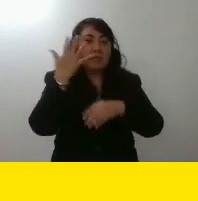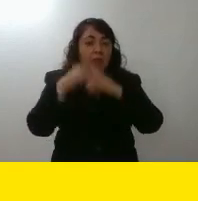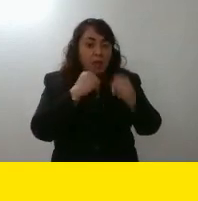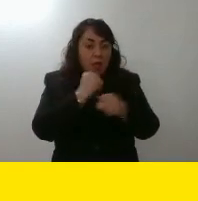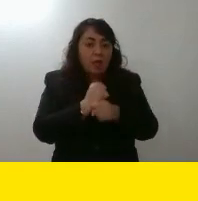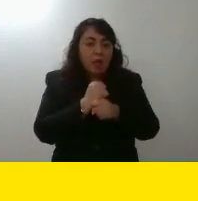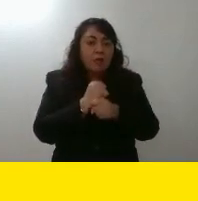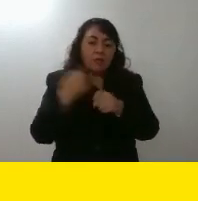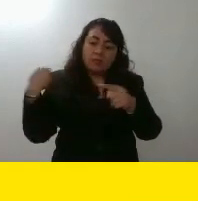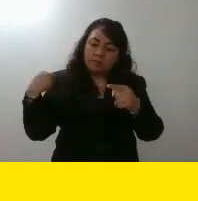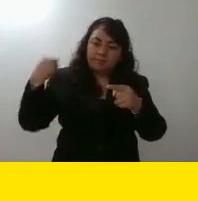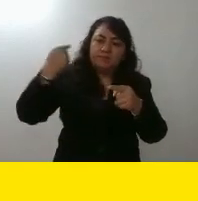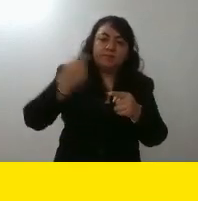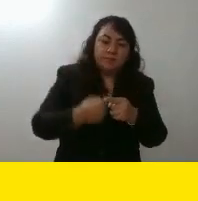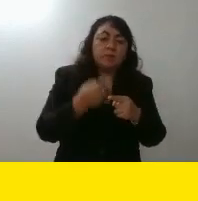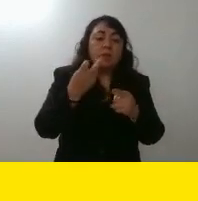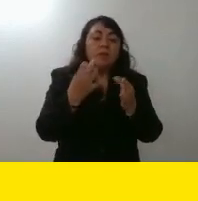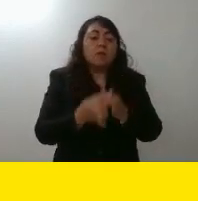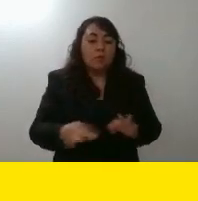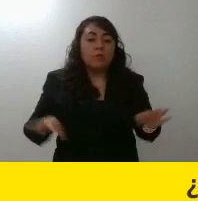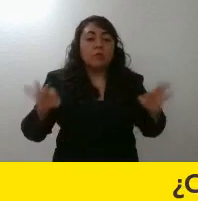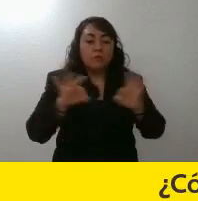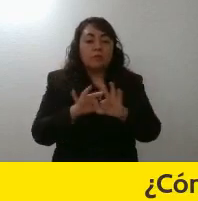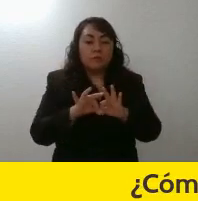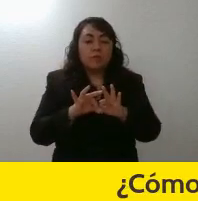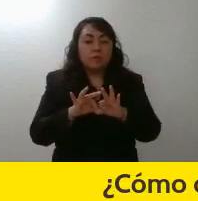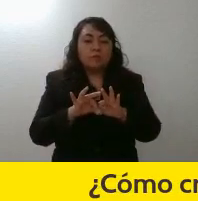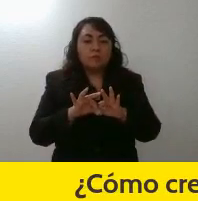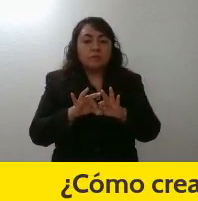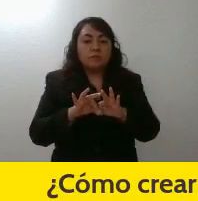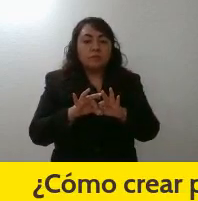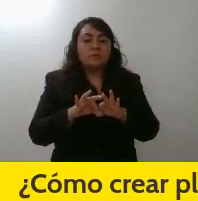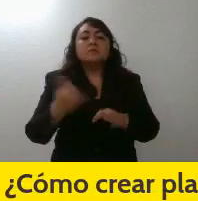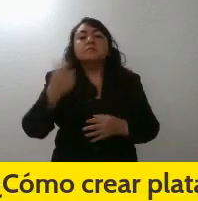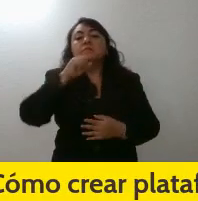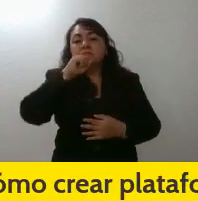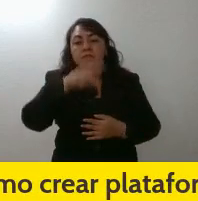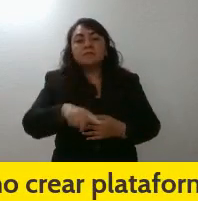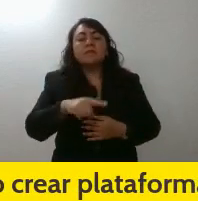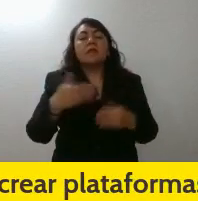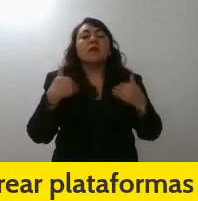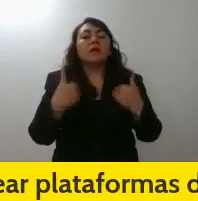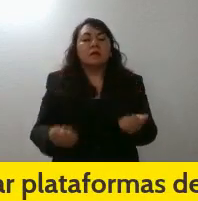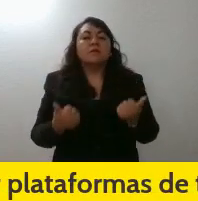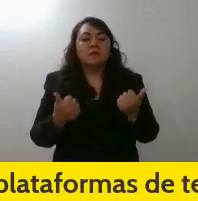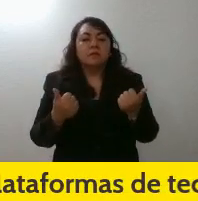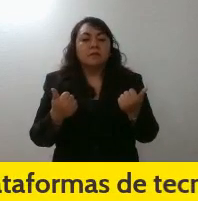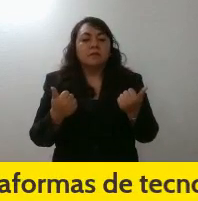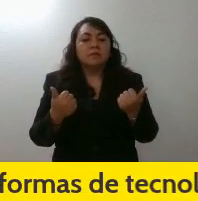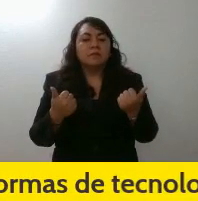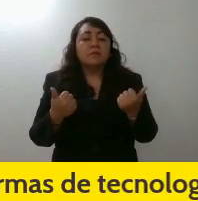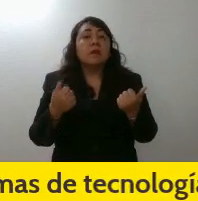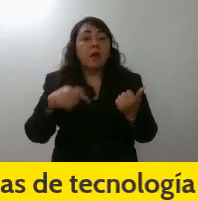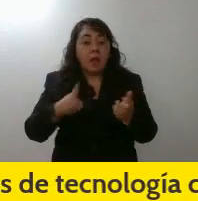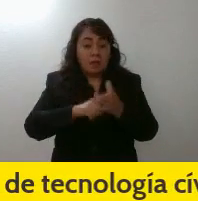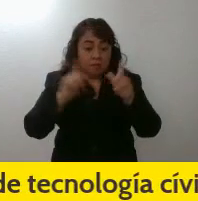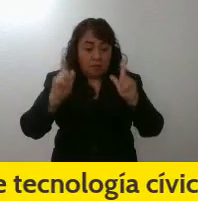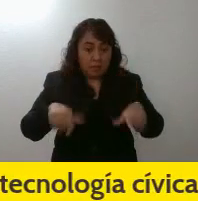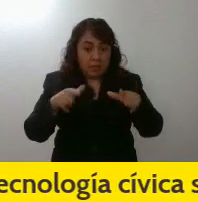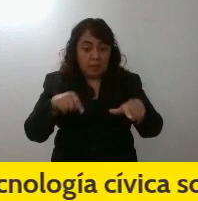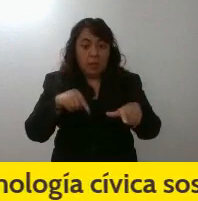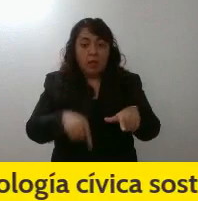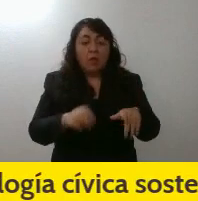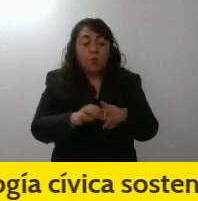años, ¿no? Como súper importante, como también para entender un poco que no es una plataforma que